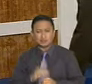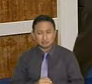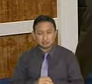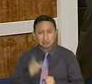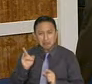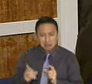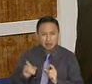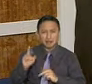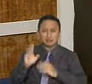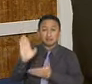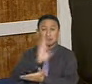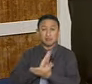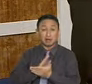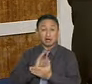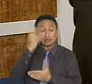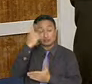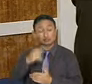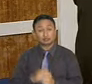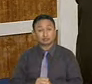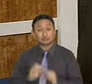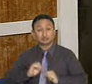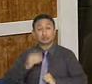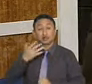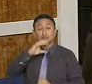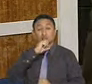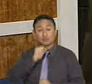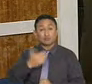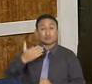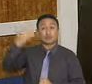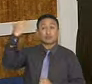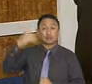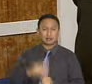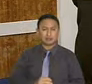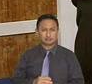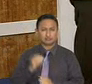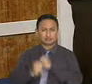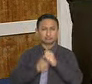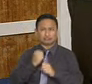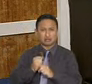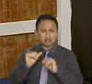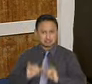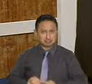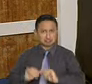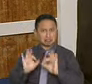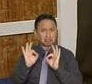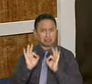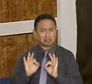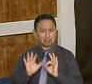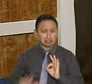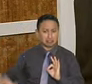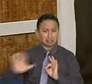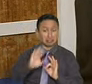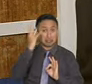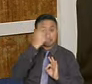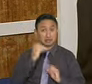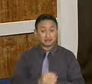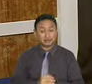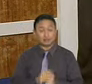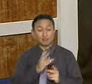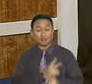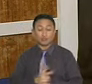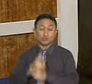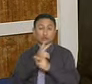no es un barrio muy bohemio el más antiguo y se ha preservado realmente bien sí es un espacio realmente maravilloso Hay que